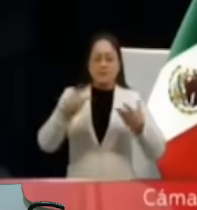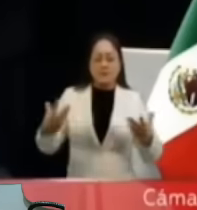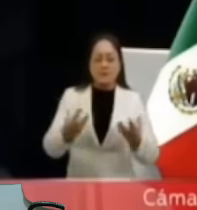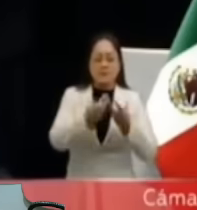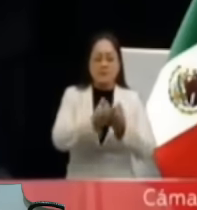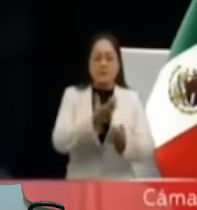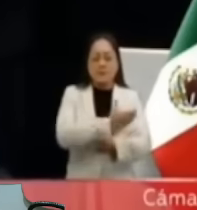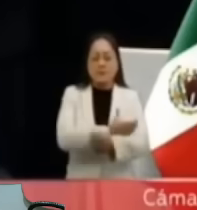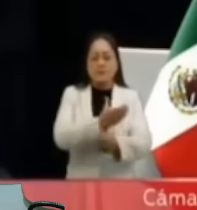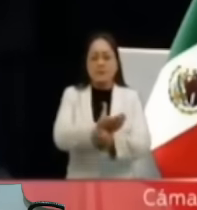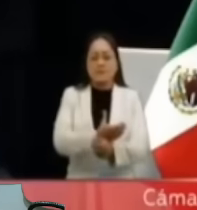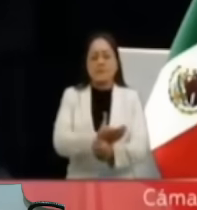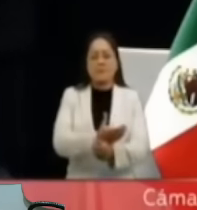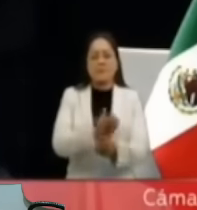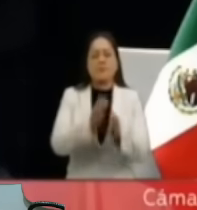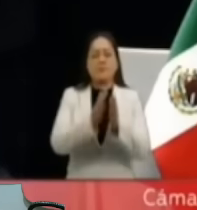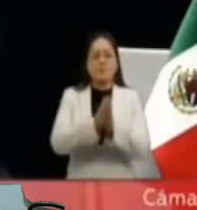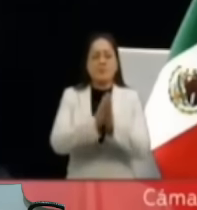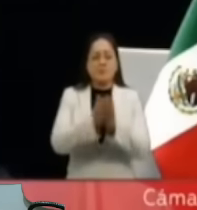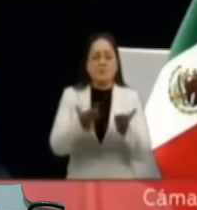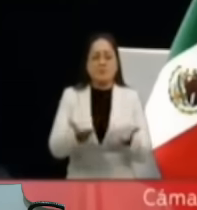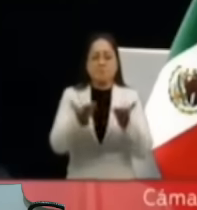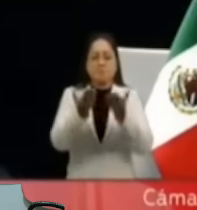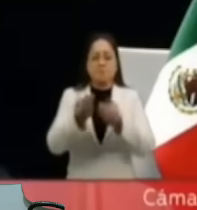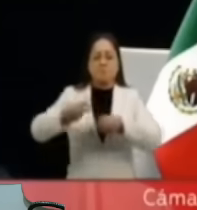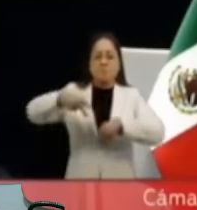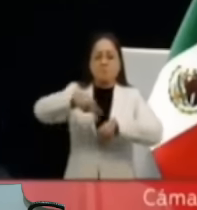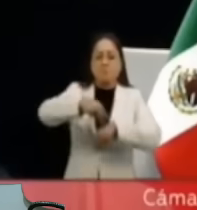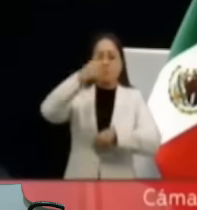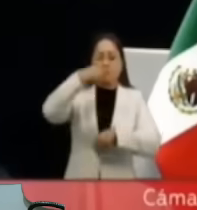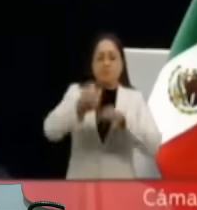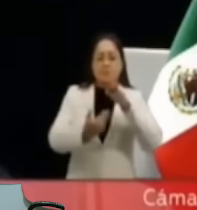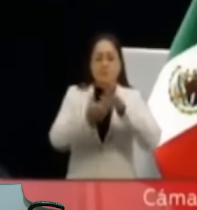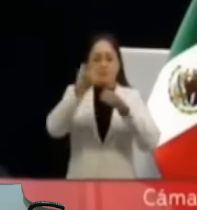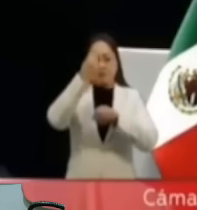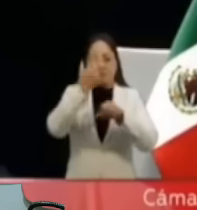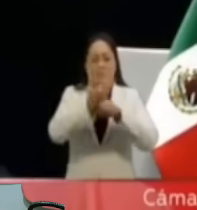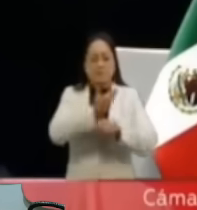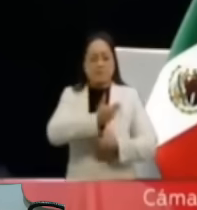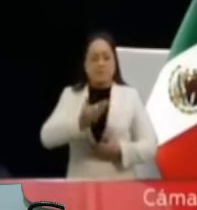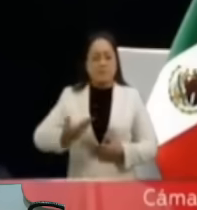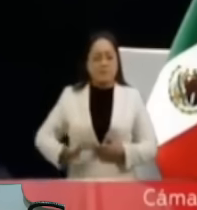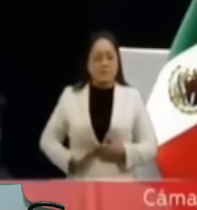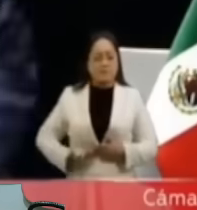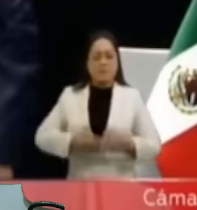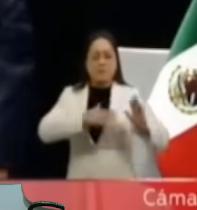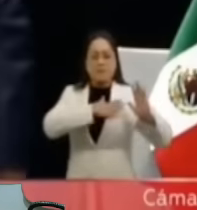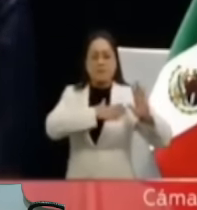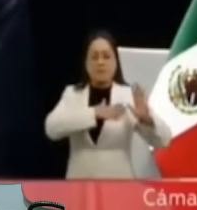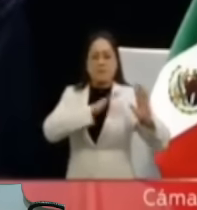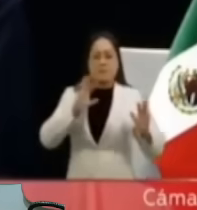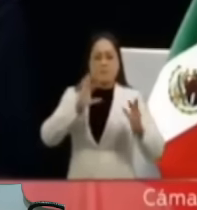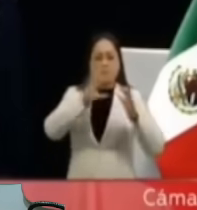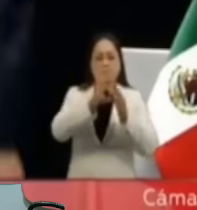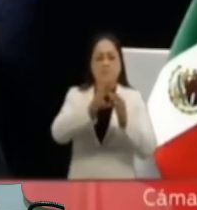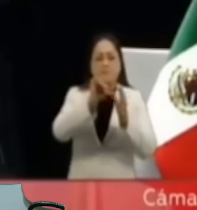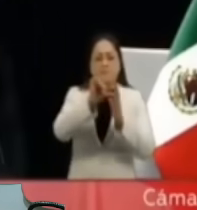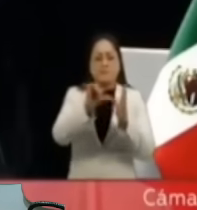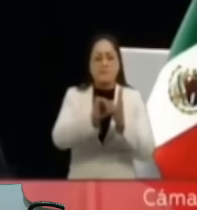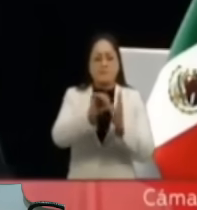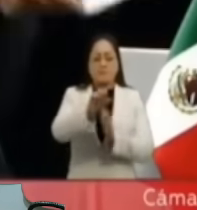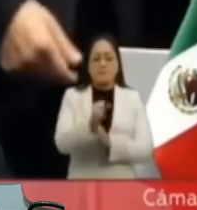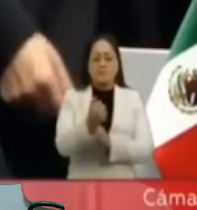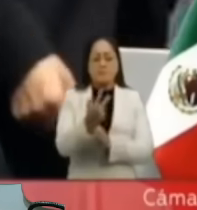ponerse de pie para el acto de protesta del presidente de la mesa directiva establecido en el artículo 62 de la